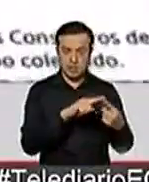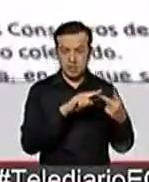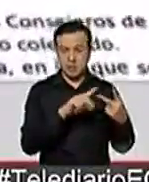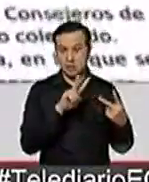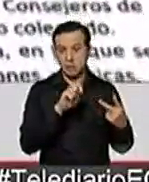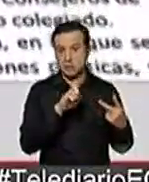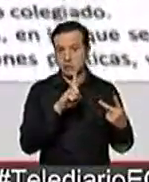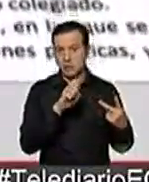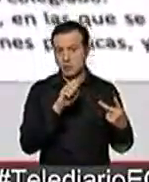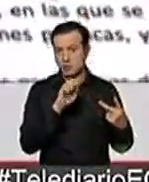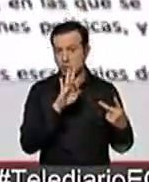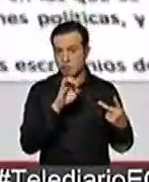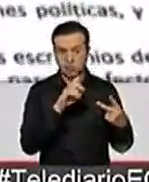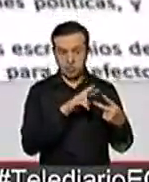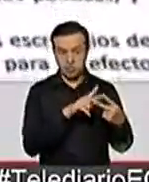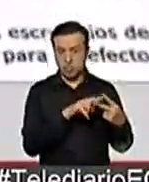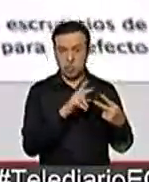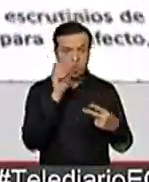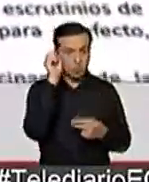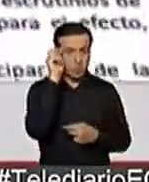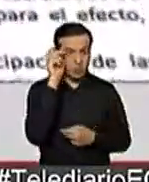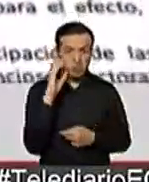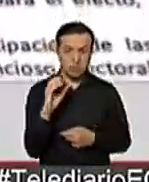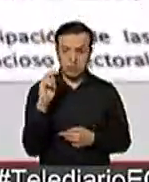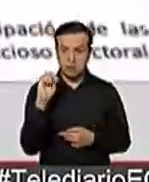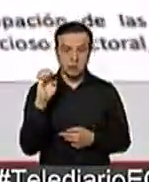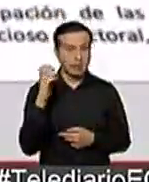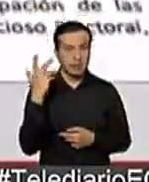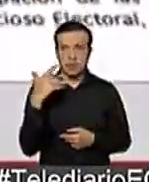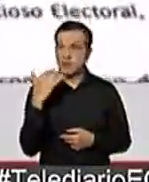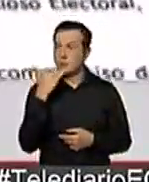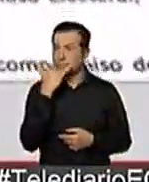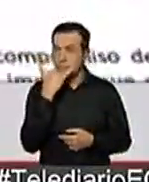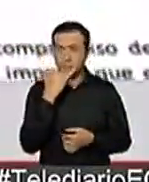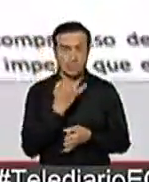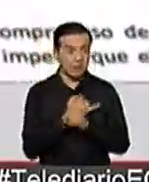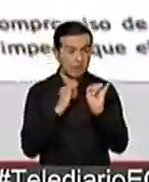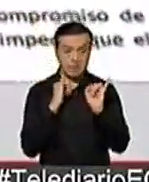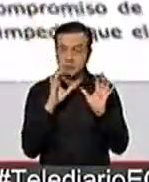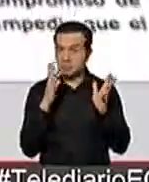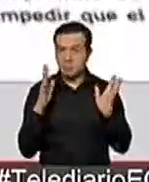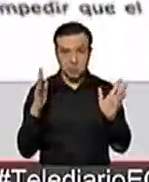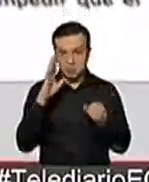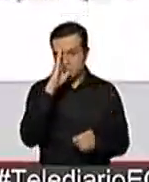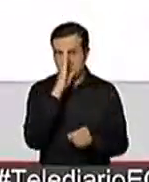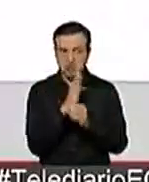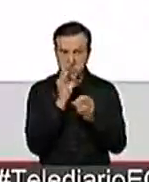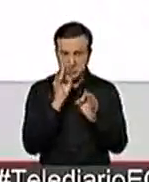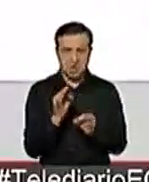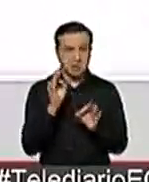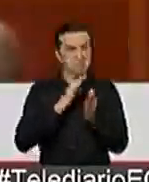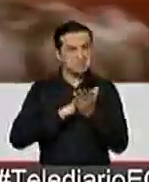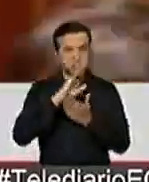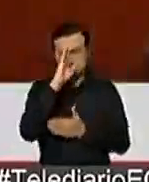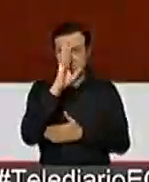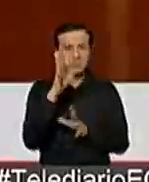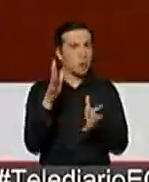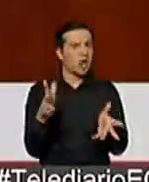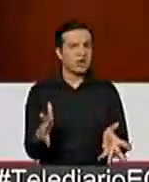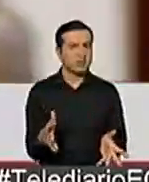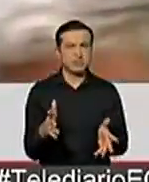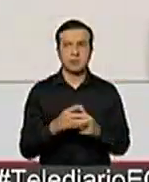Soto afirman que, a su criterio, el CNE ha comprometido su independencia, objetividad y transparencia. Sobre